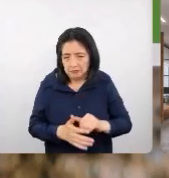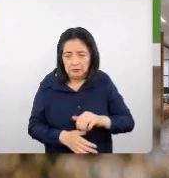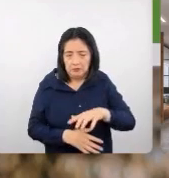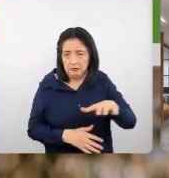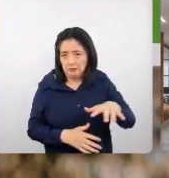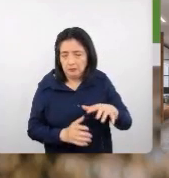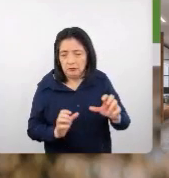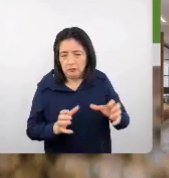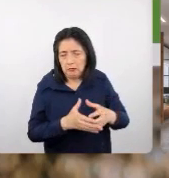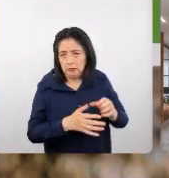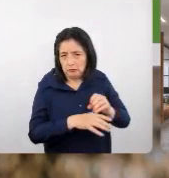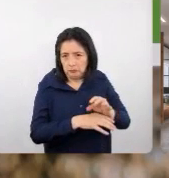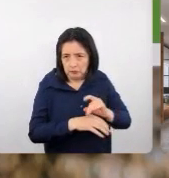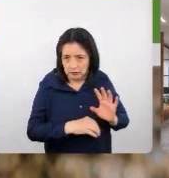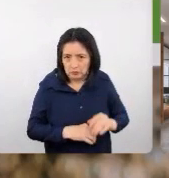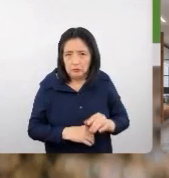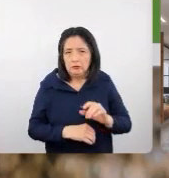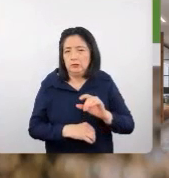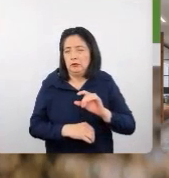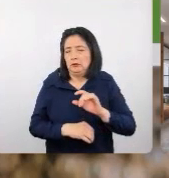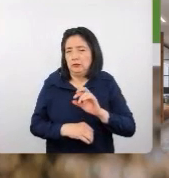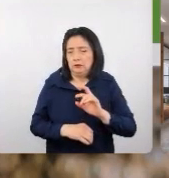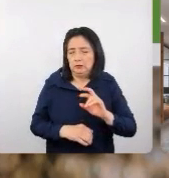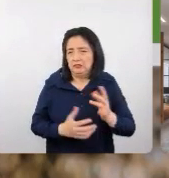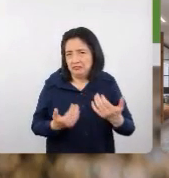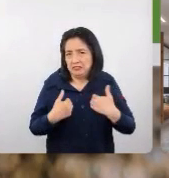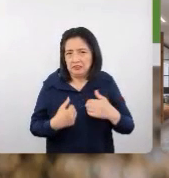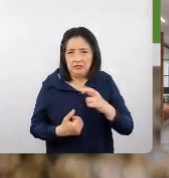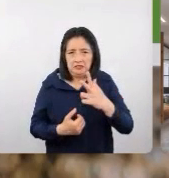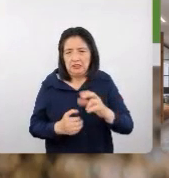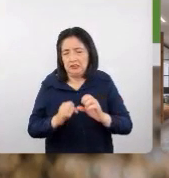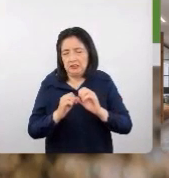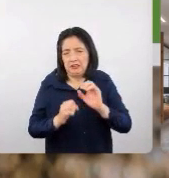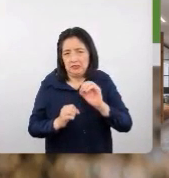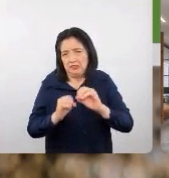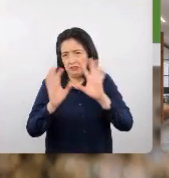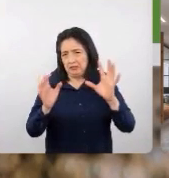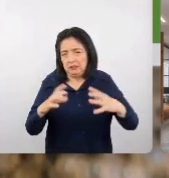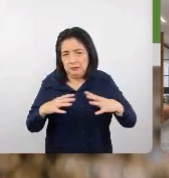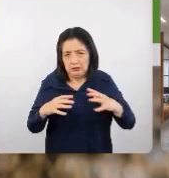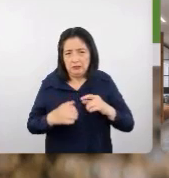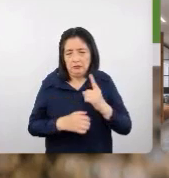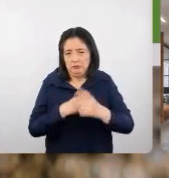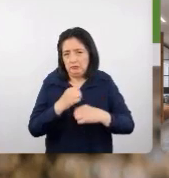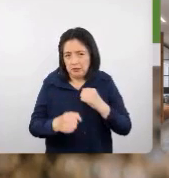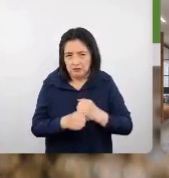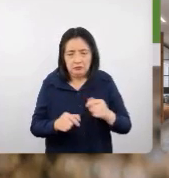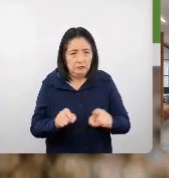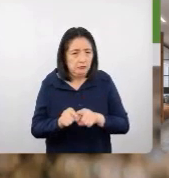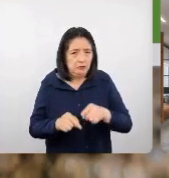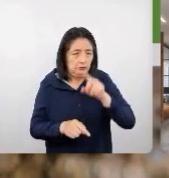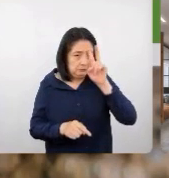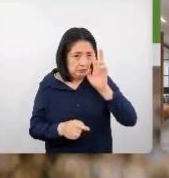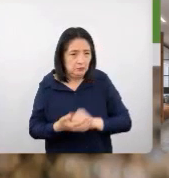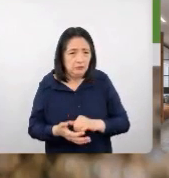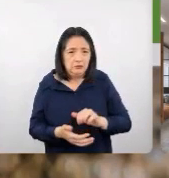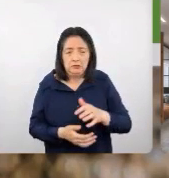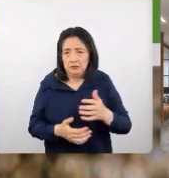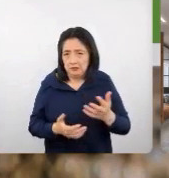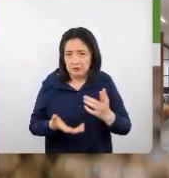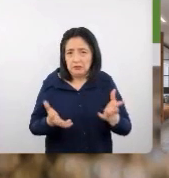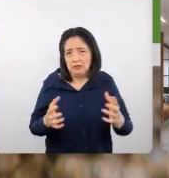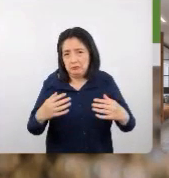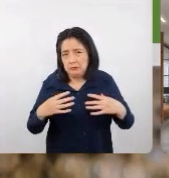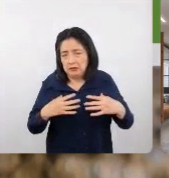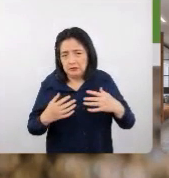Consejo de Corazón del Golfo. Tienen 30 días de vacaciones al año, igual que Perú, y existe una tendencia